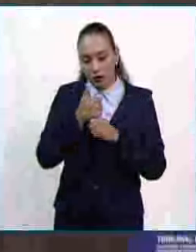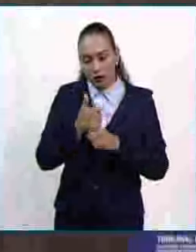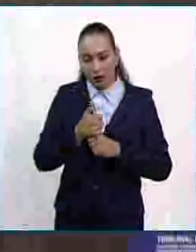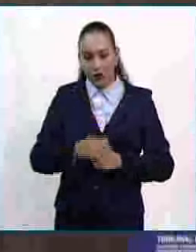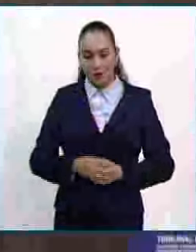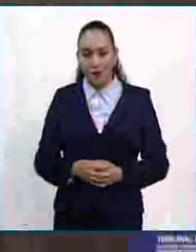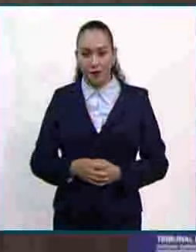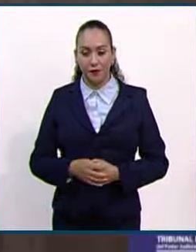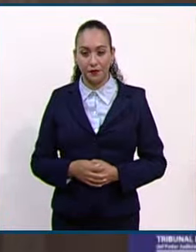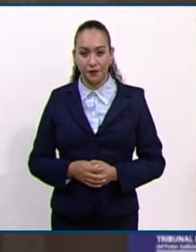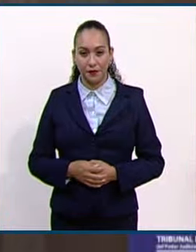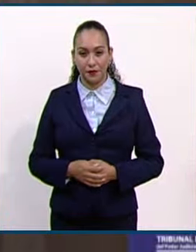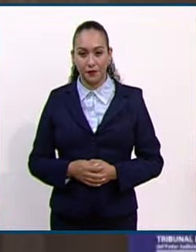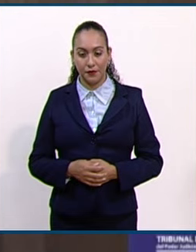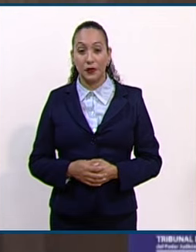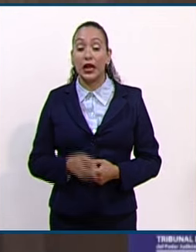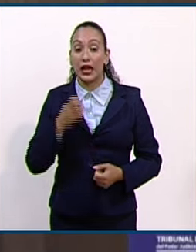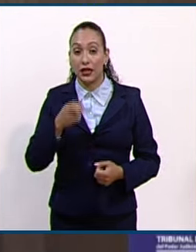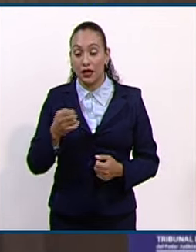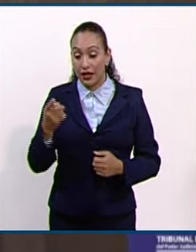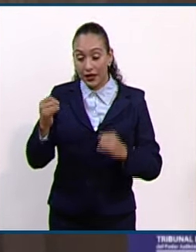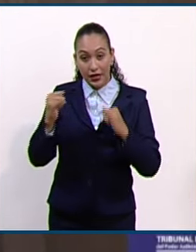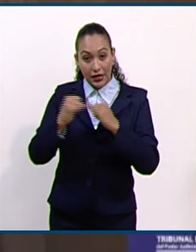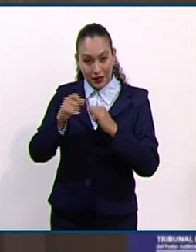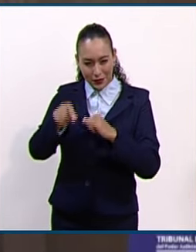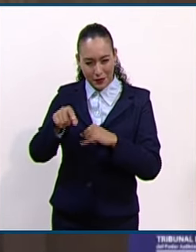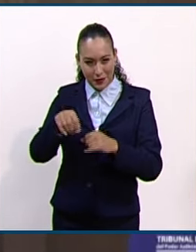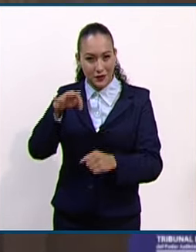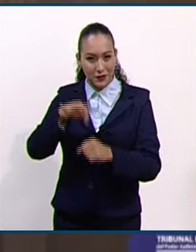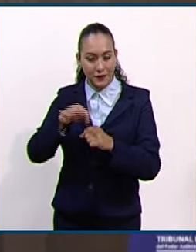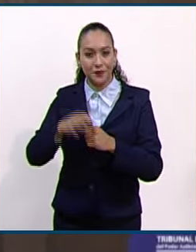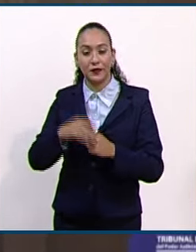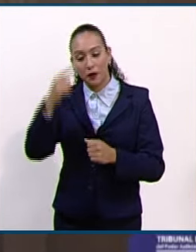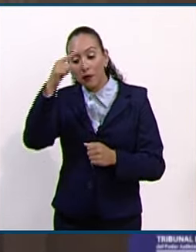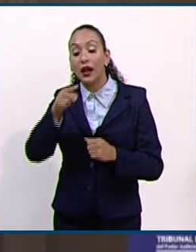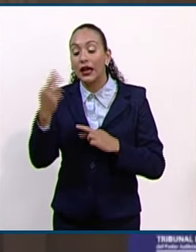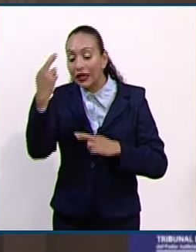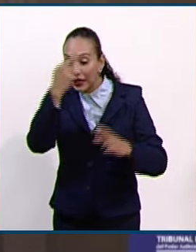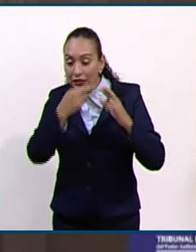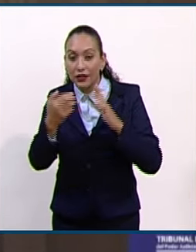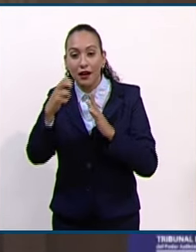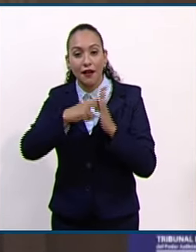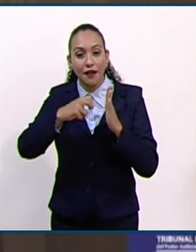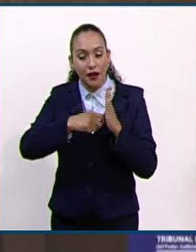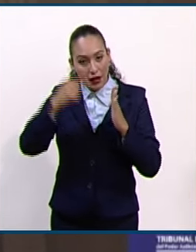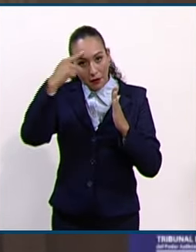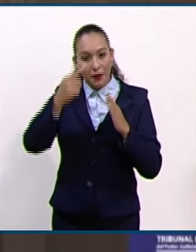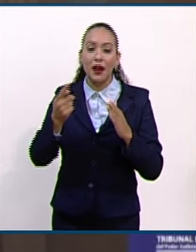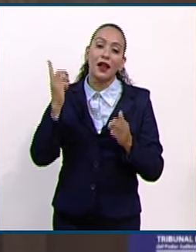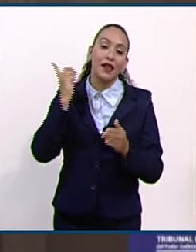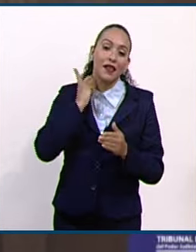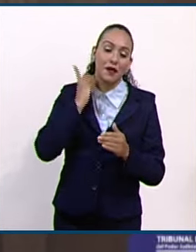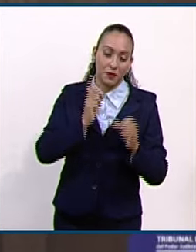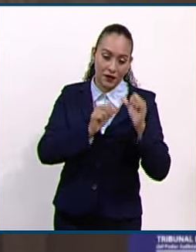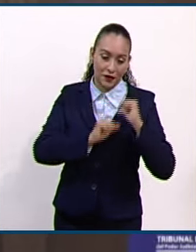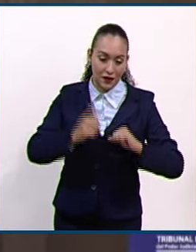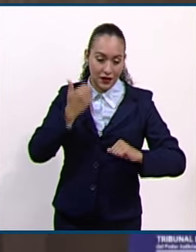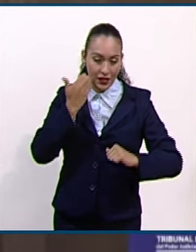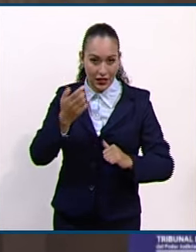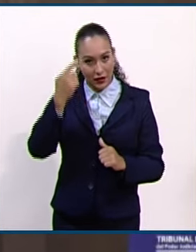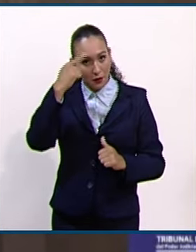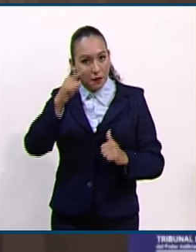Dado que facultaba al Consejo Local del Instituto Estatal Electoral para que realizara ajustes en la asignación de diputaciones por el principio de